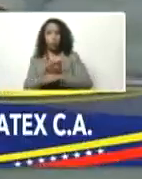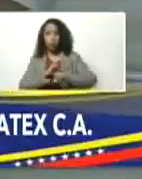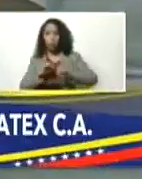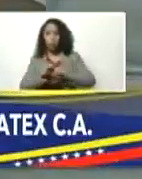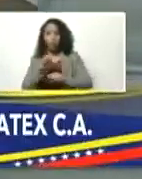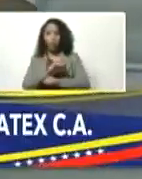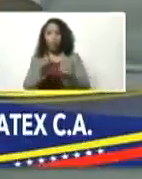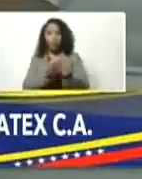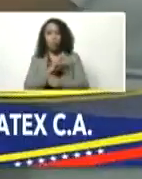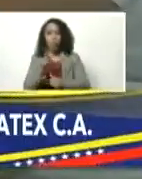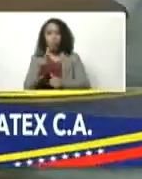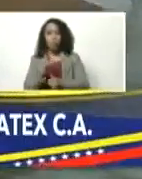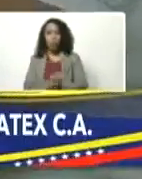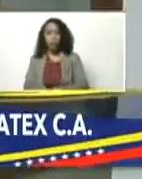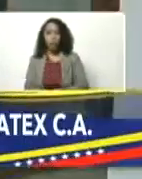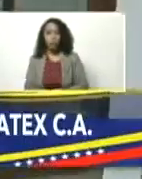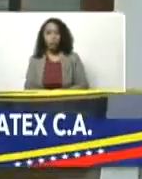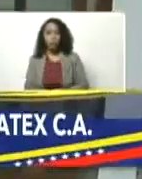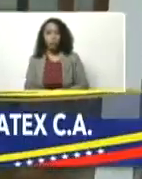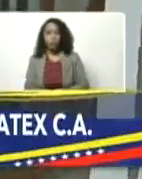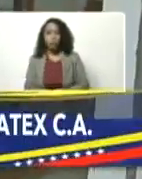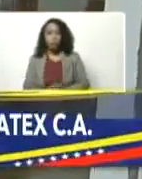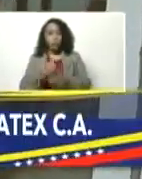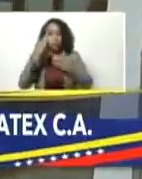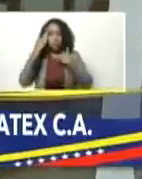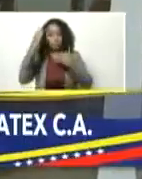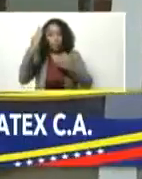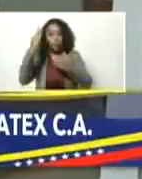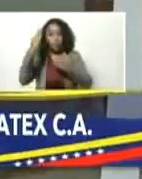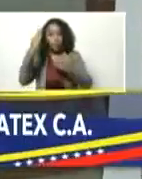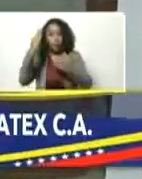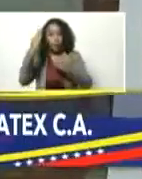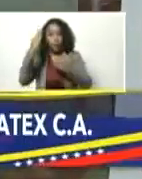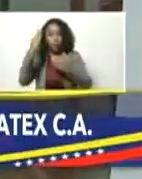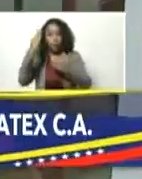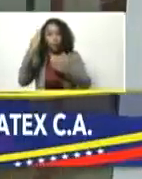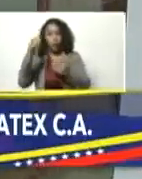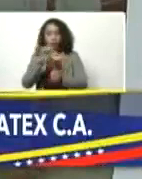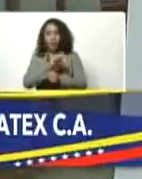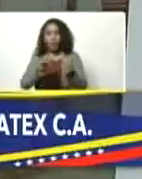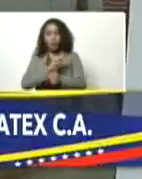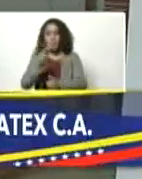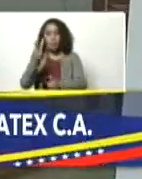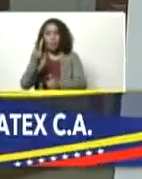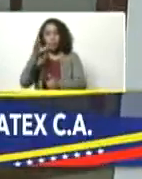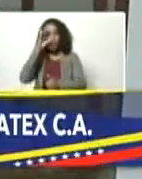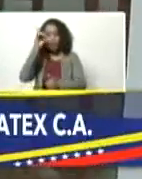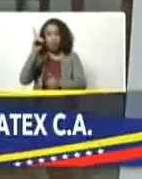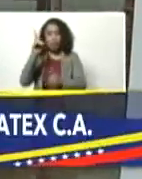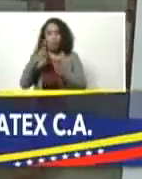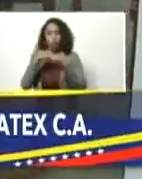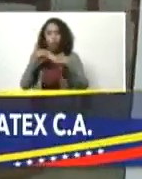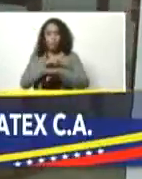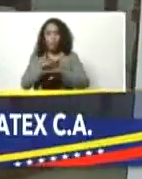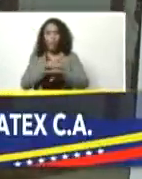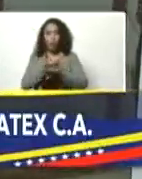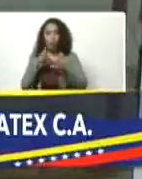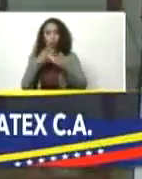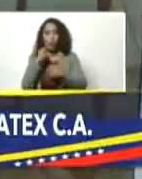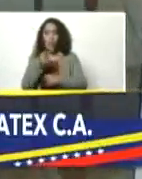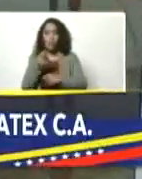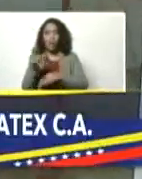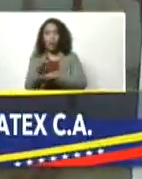Vicepresidente, viceministro. Saludos, presidente. Bueno, saludos a la vicepresidenta, a todos los ministros. Como lo decía el gobernador, aquí